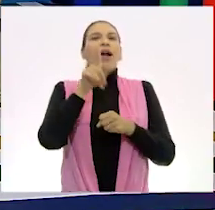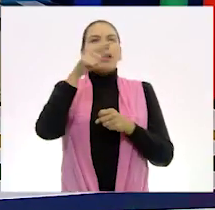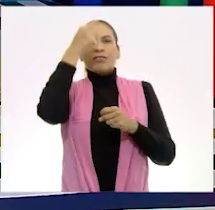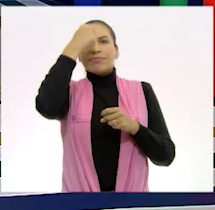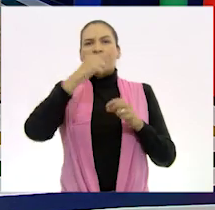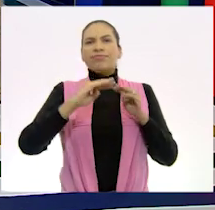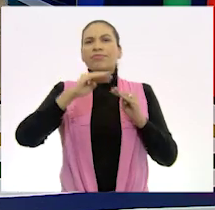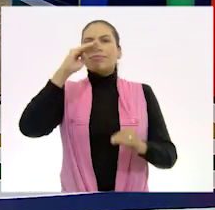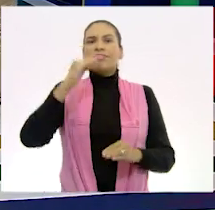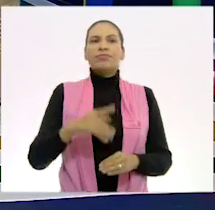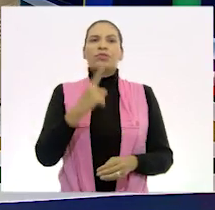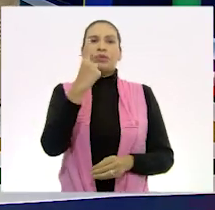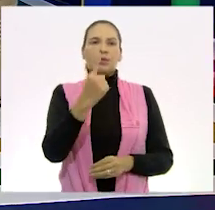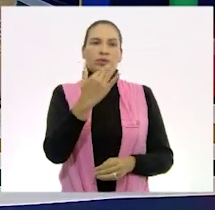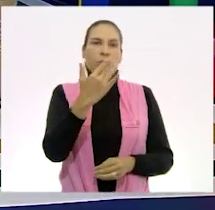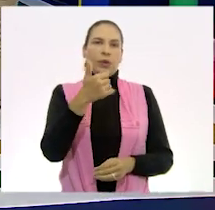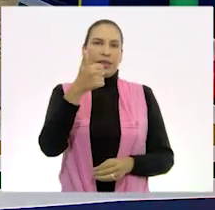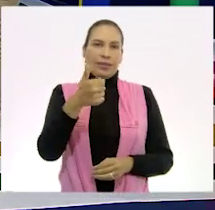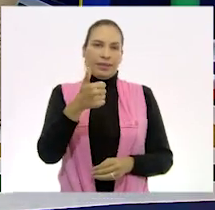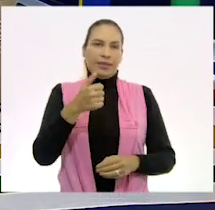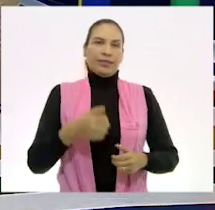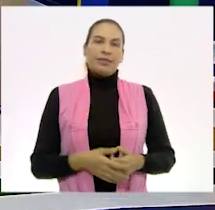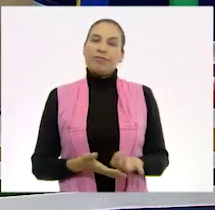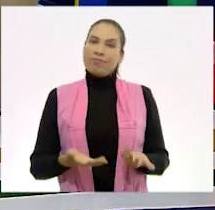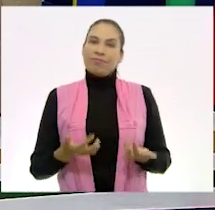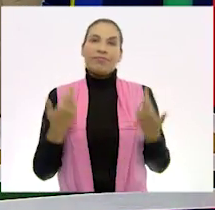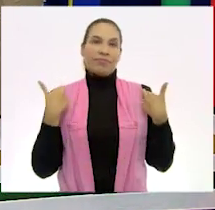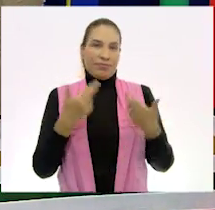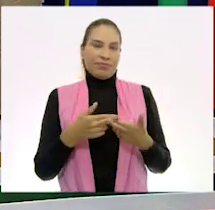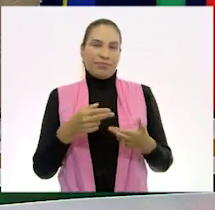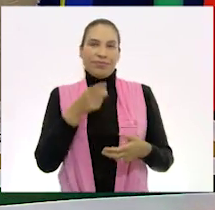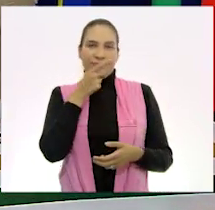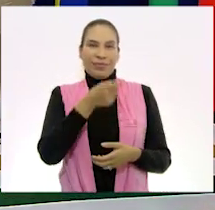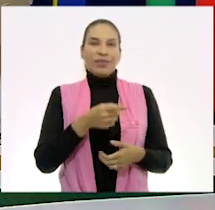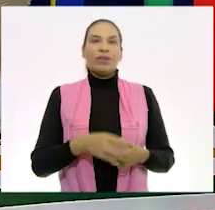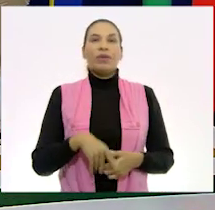estatura? 1.56, maestra.